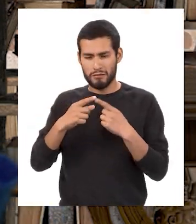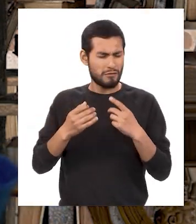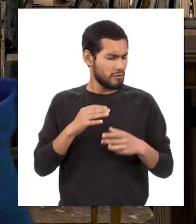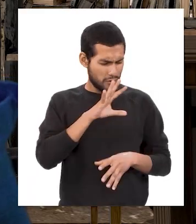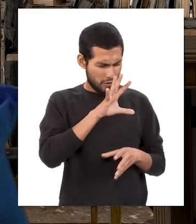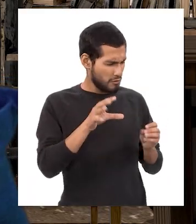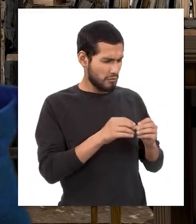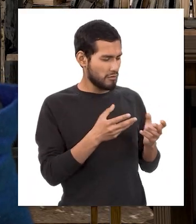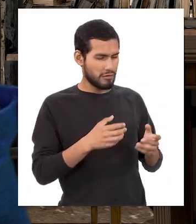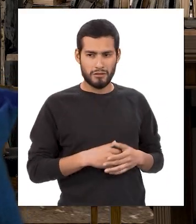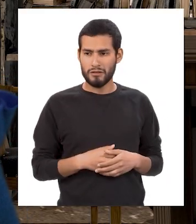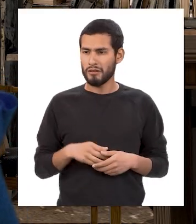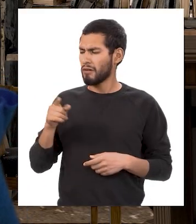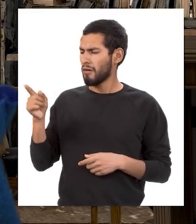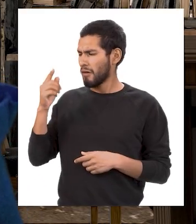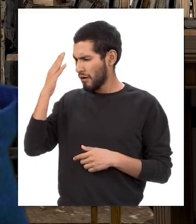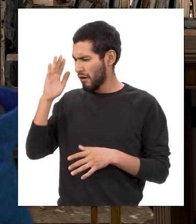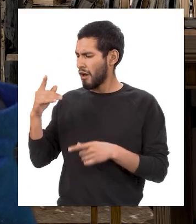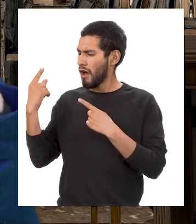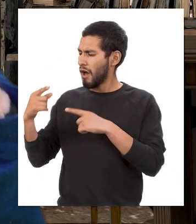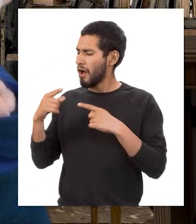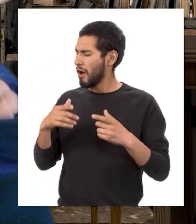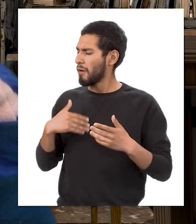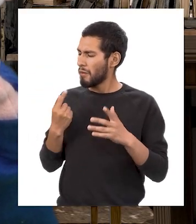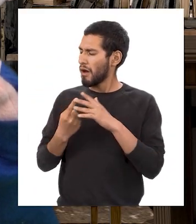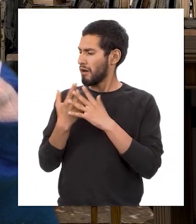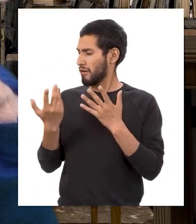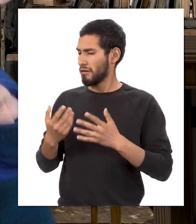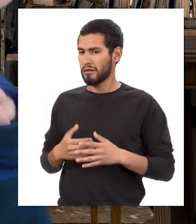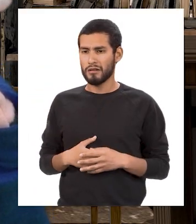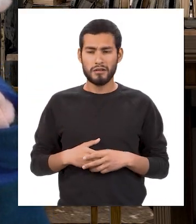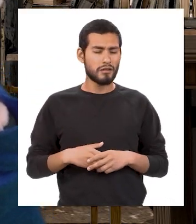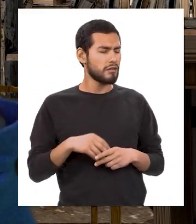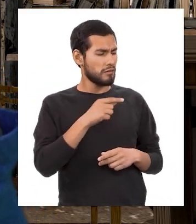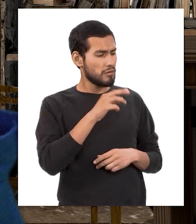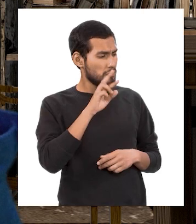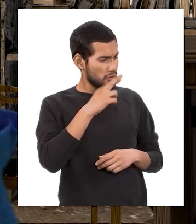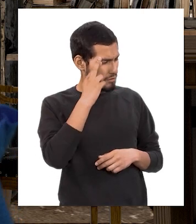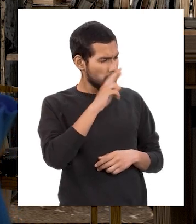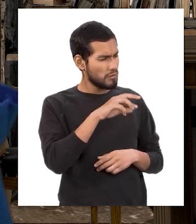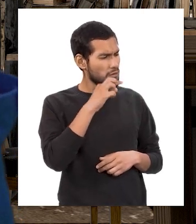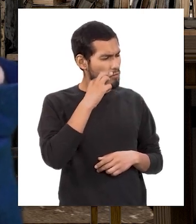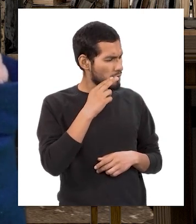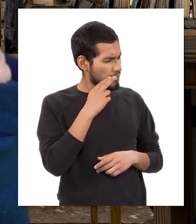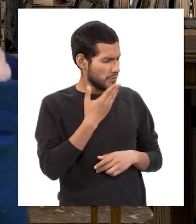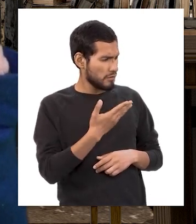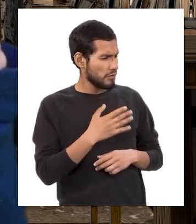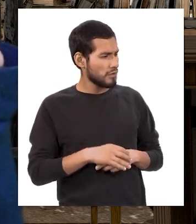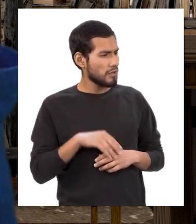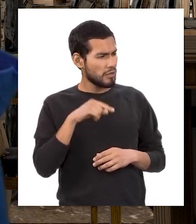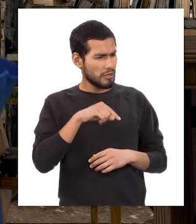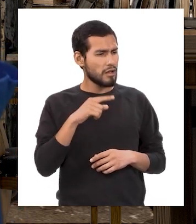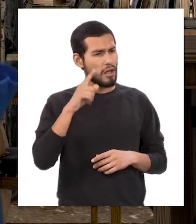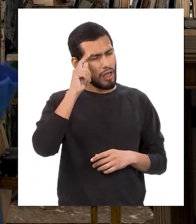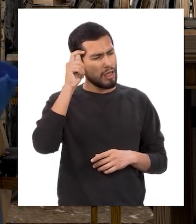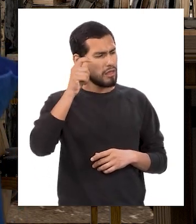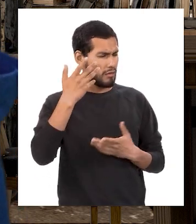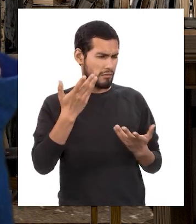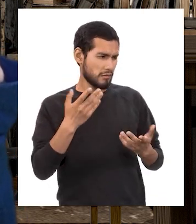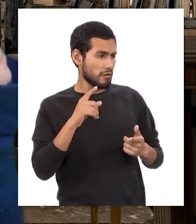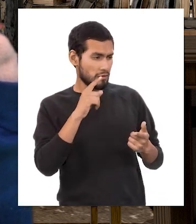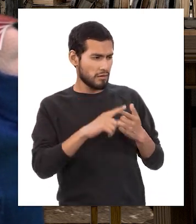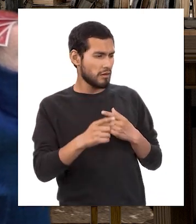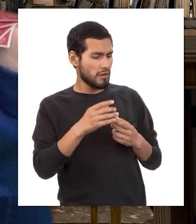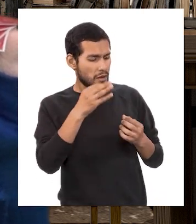etc. Contando todo. ¿No tienes en cuenta las desavenencias que se pueden presentar? Técnicamente tiene razón, señor Fogg. Eso